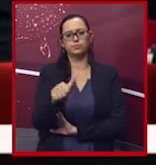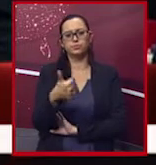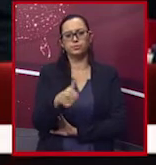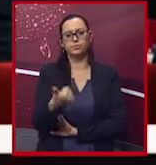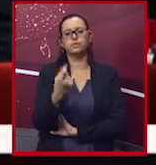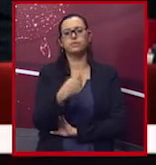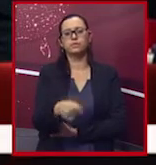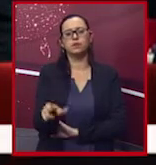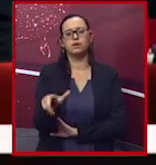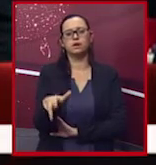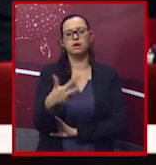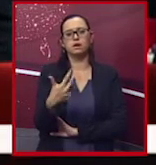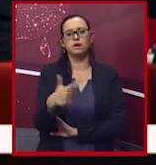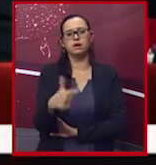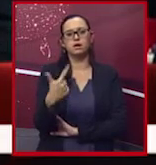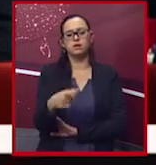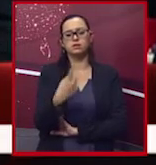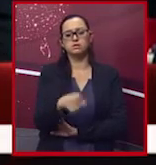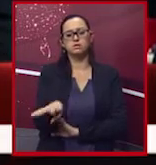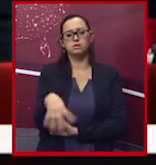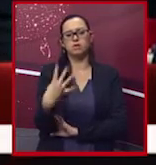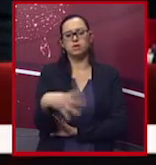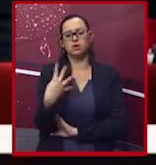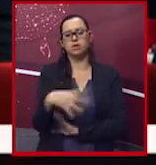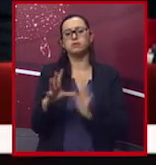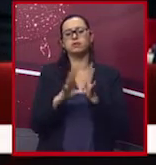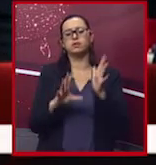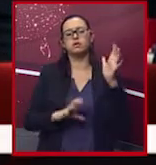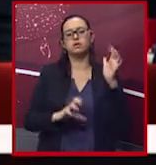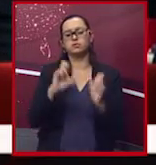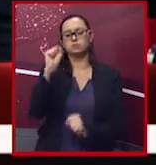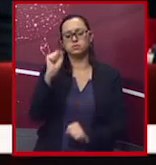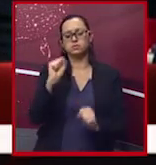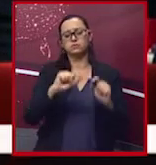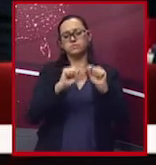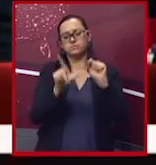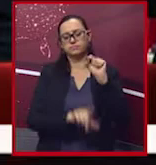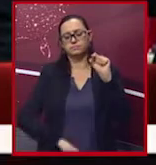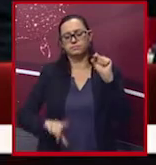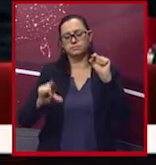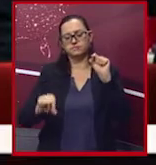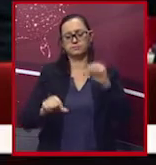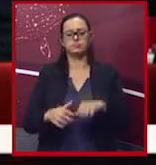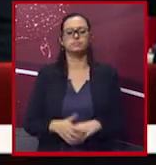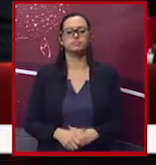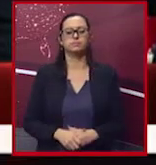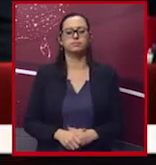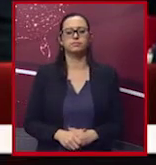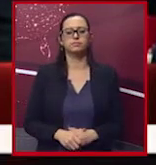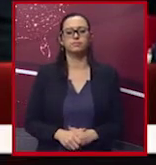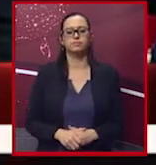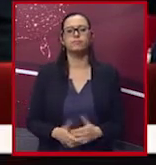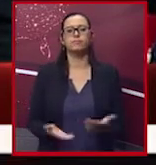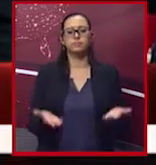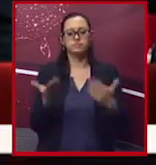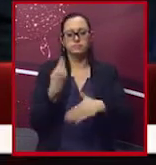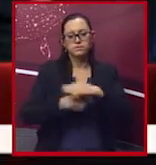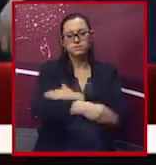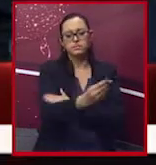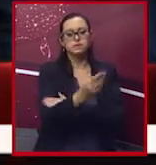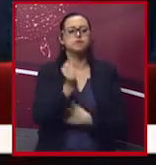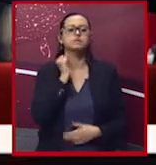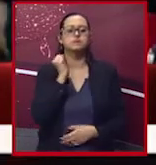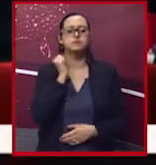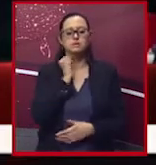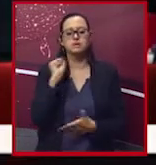111, 112 y 114 de la Constitución Política de los Estados Unidos Mexicanos. Pasa al Senado de la República